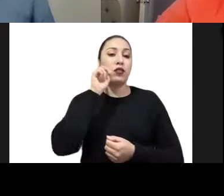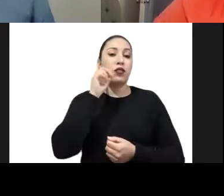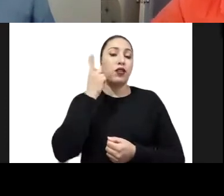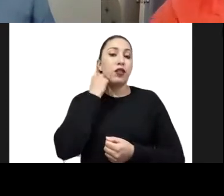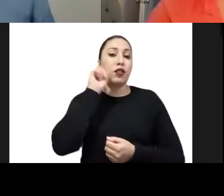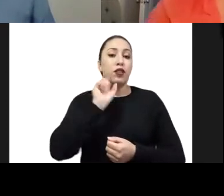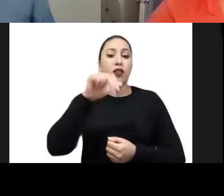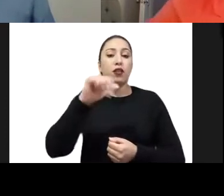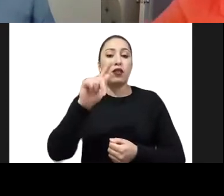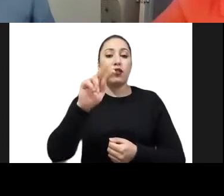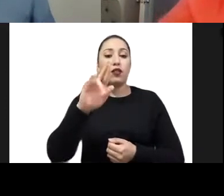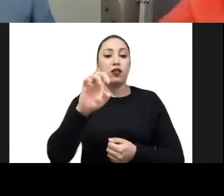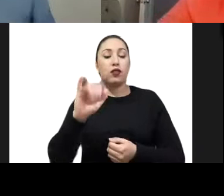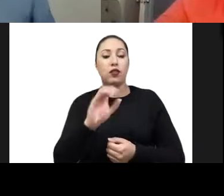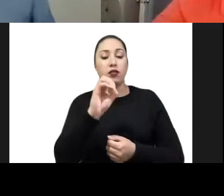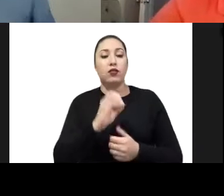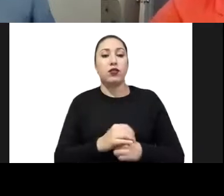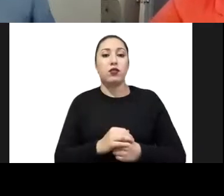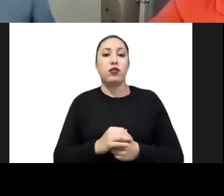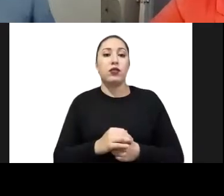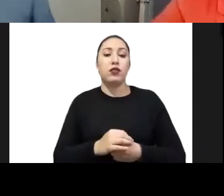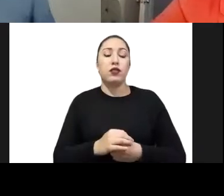La diputada Ana Cristina Hernández Trejo.